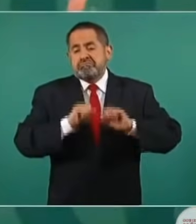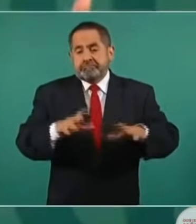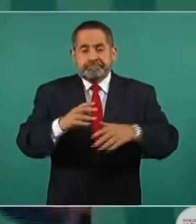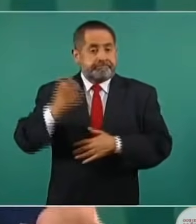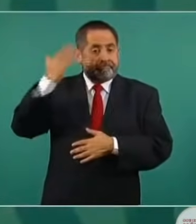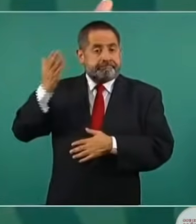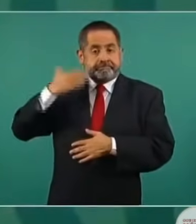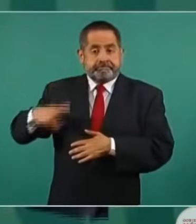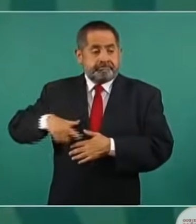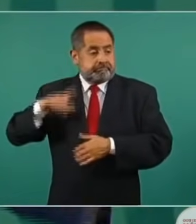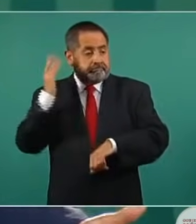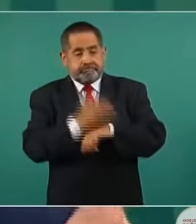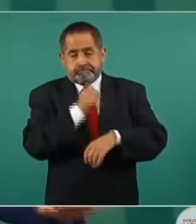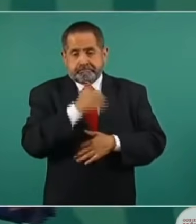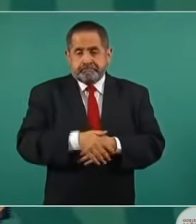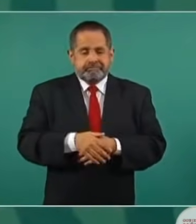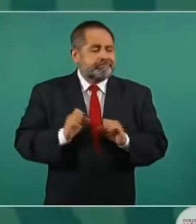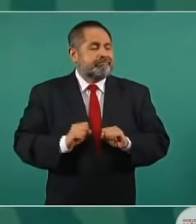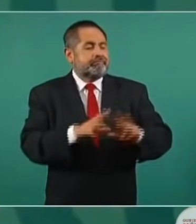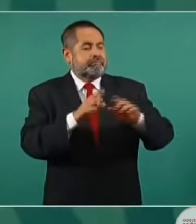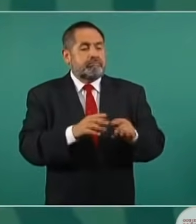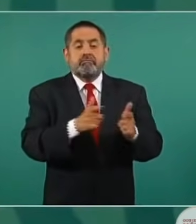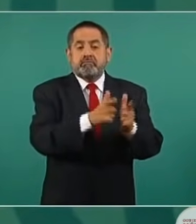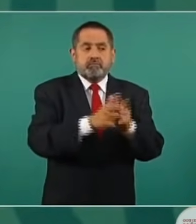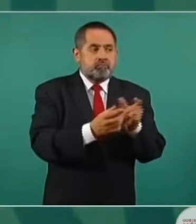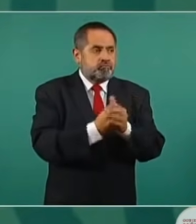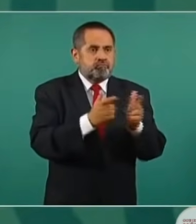permitió la creación de grupos